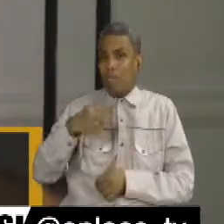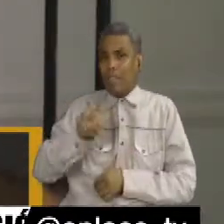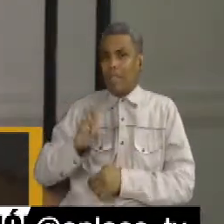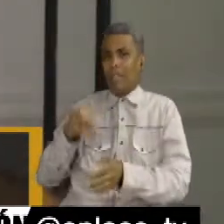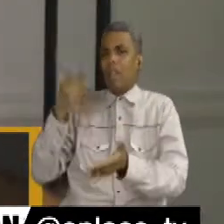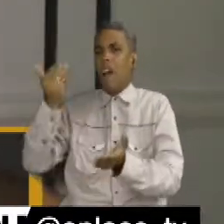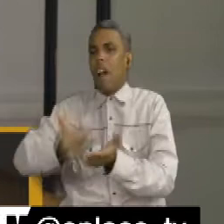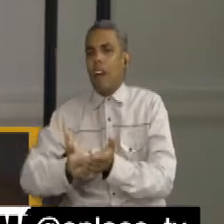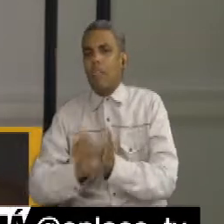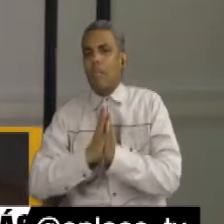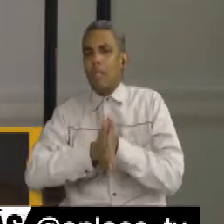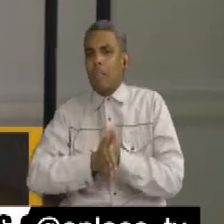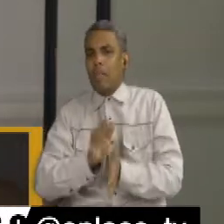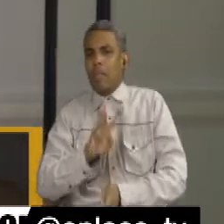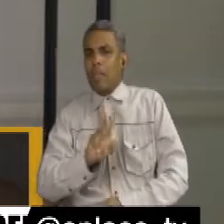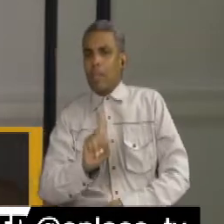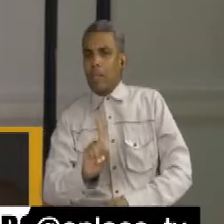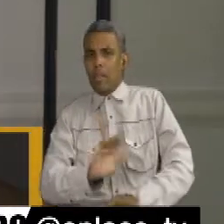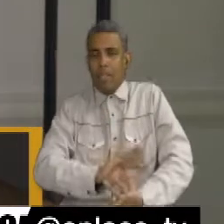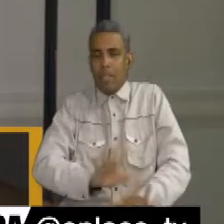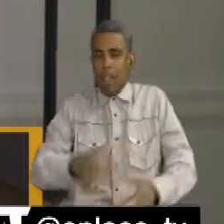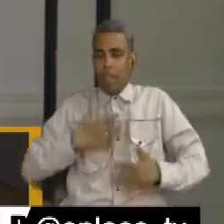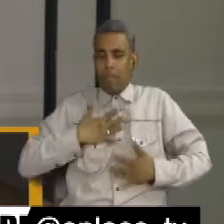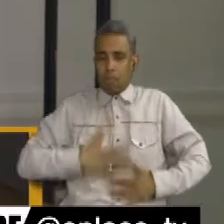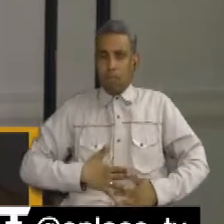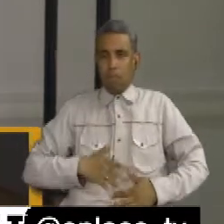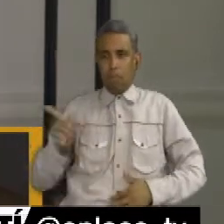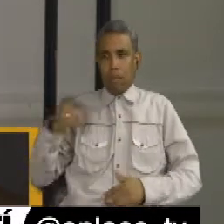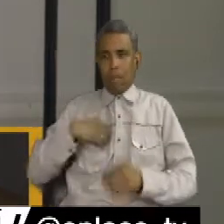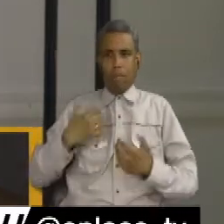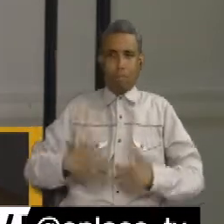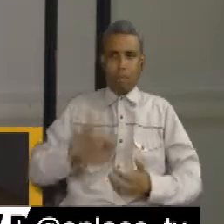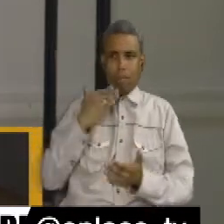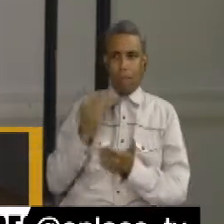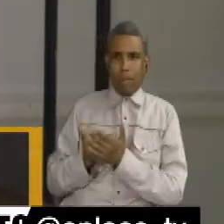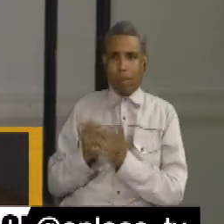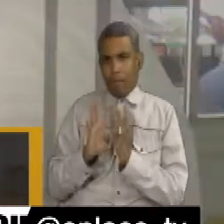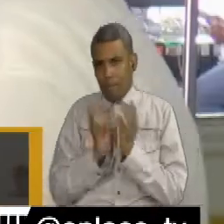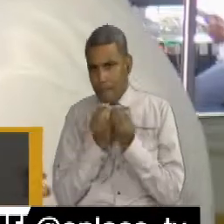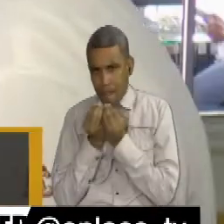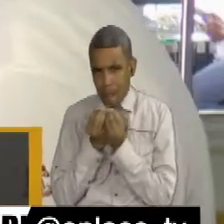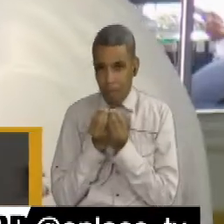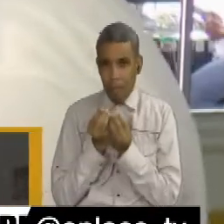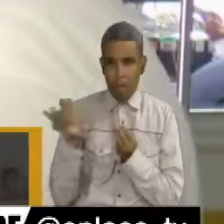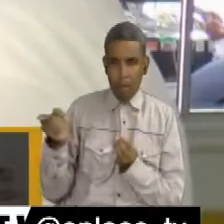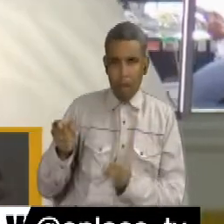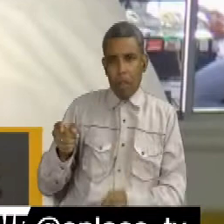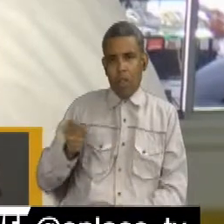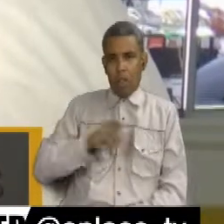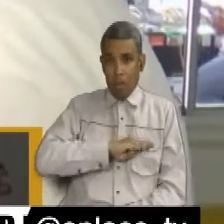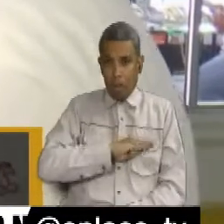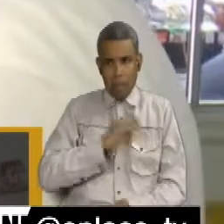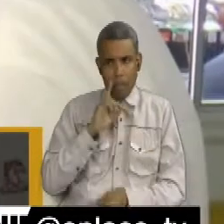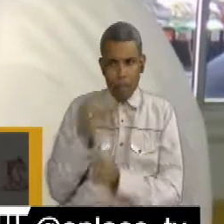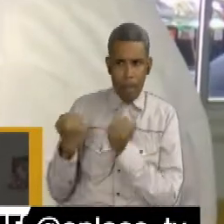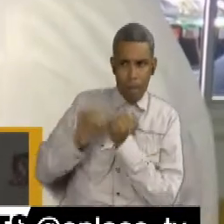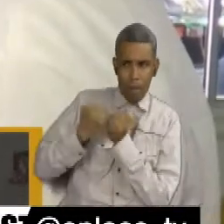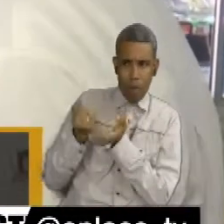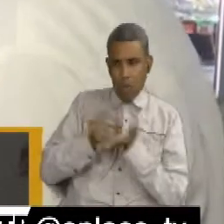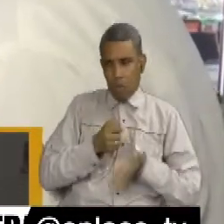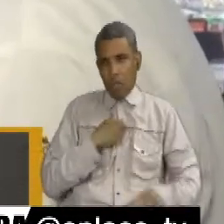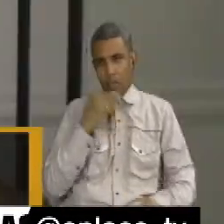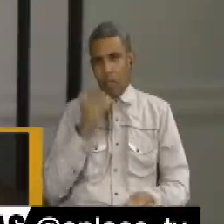municipal. Gracias a la voluntad del gobierno y gracias a la voluntad del Consejo Municipal estamos exentos de eso. Esta semana comenzó, según el Capitán Díaz, el